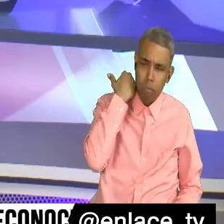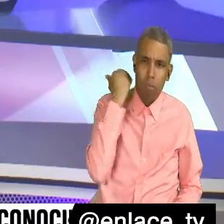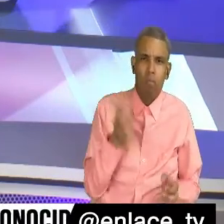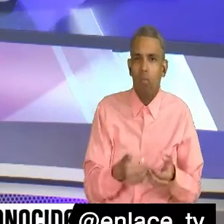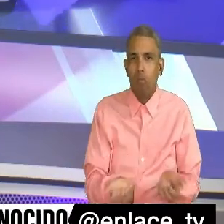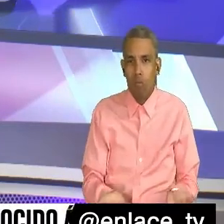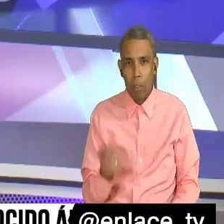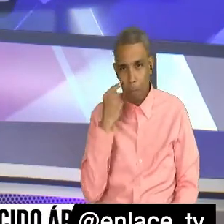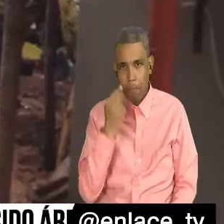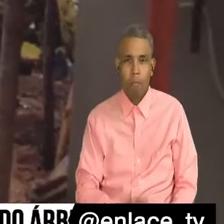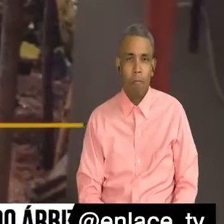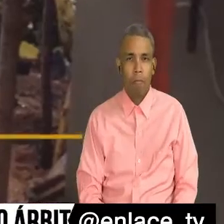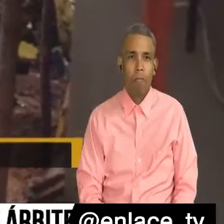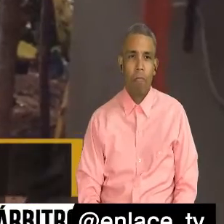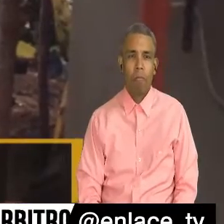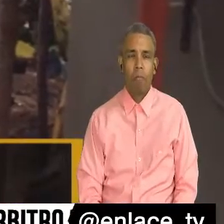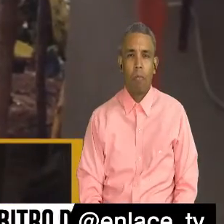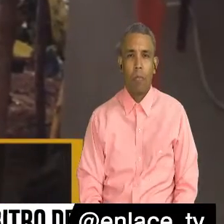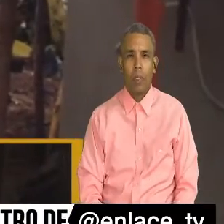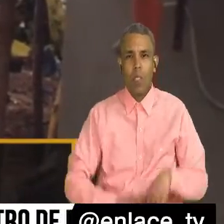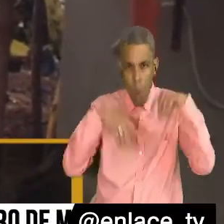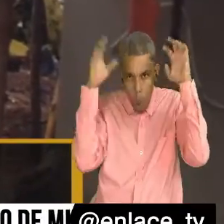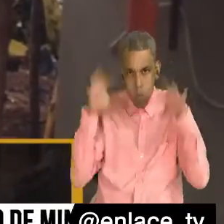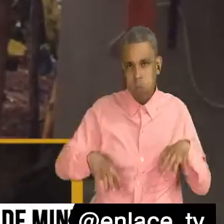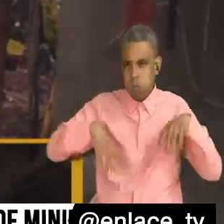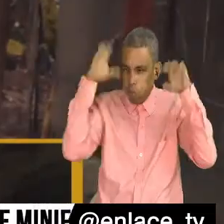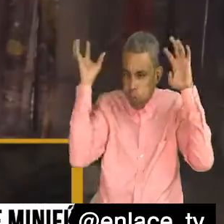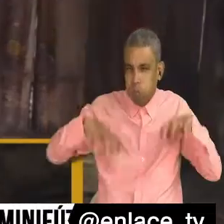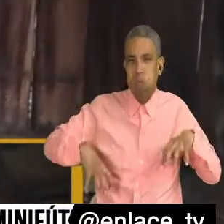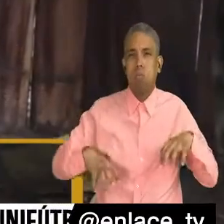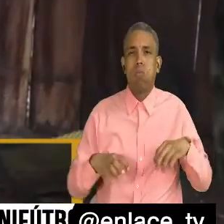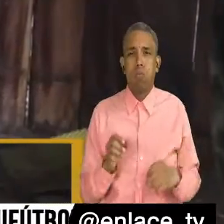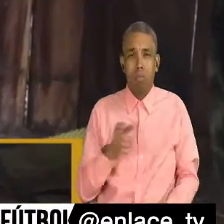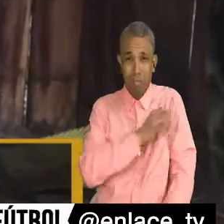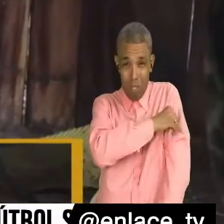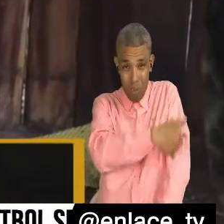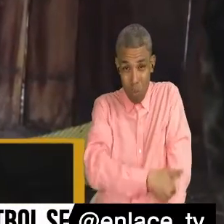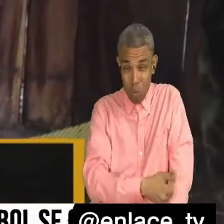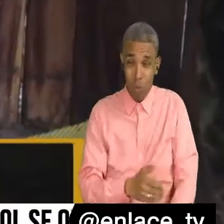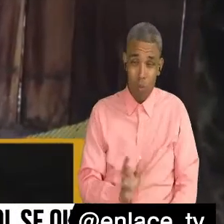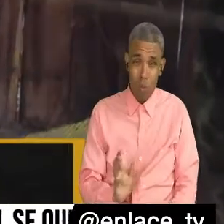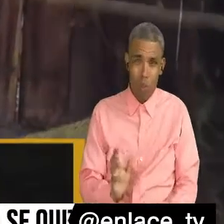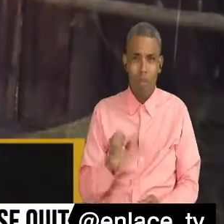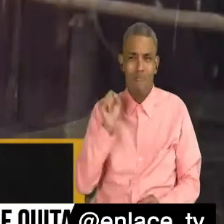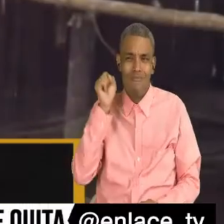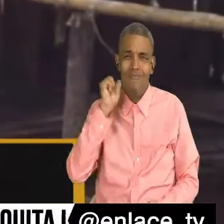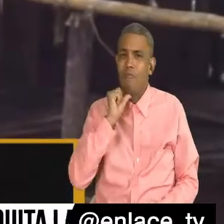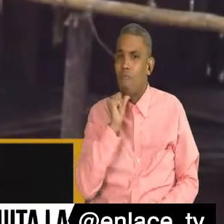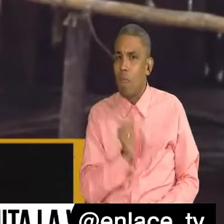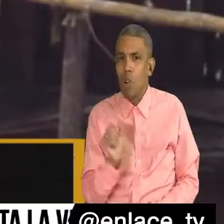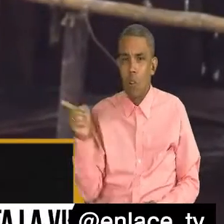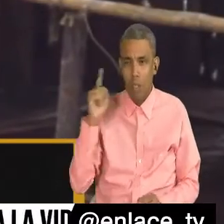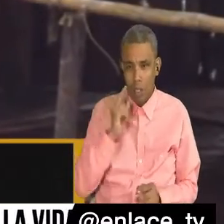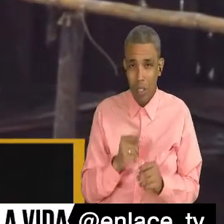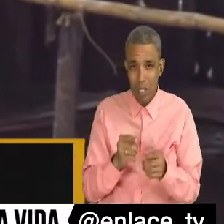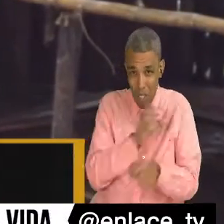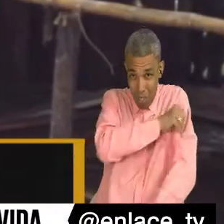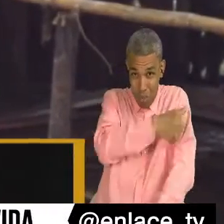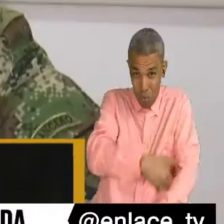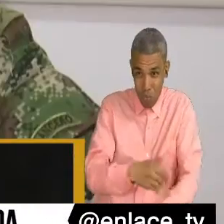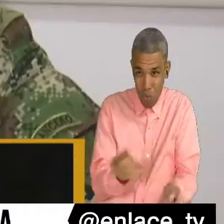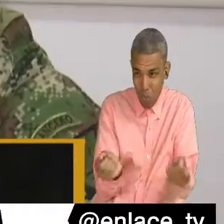inundada. Las lluvias que han caído en las últimas horas han dejado afectaciones en algunas viviendas en la vereda El Dique del municipio